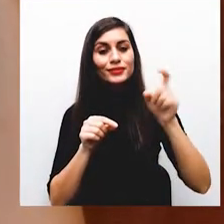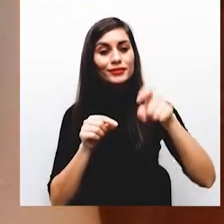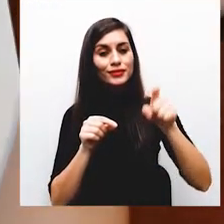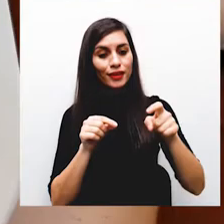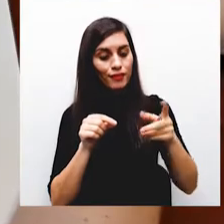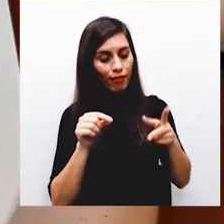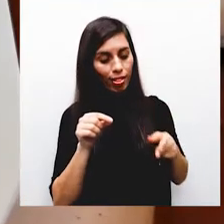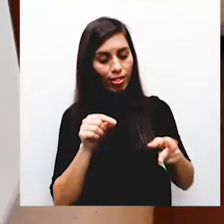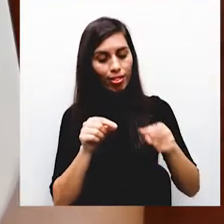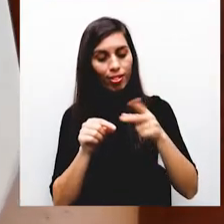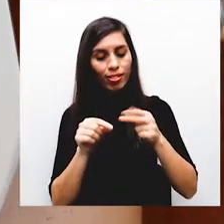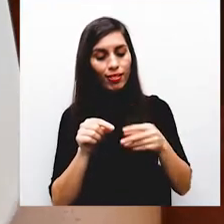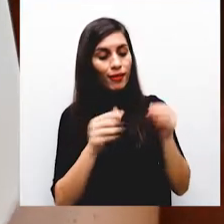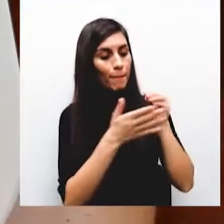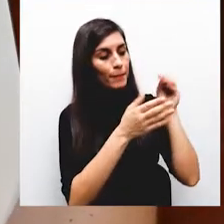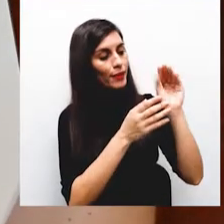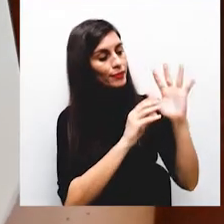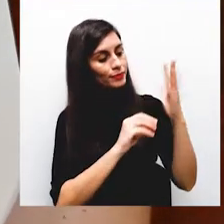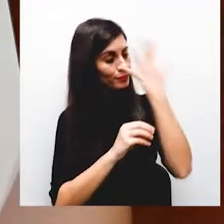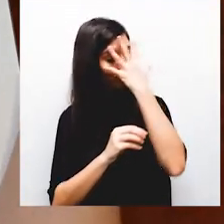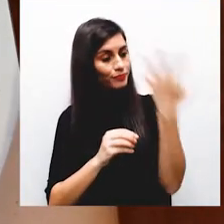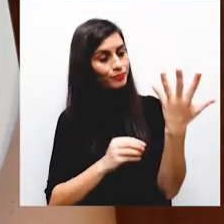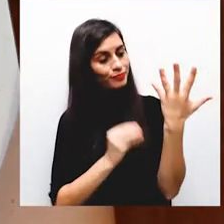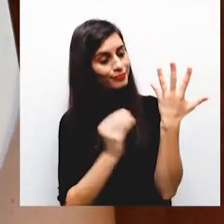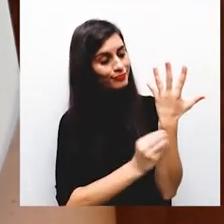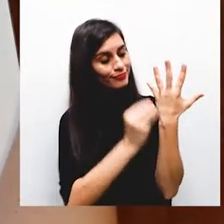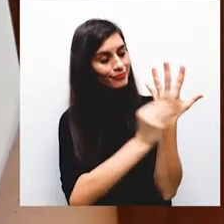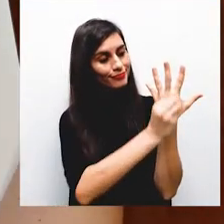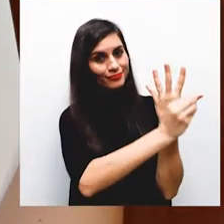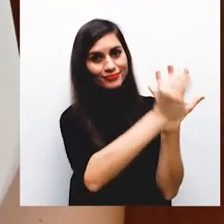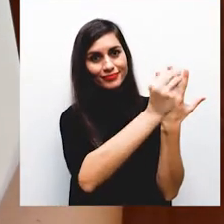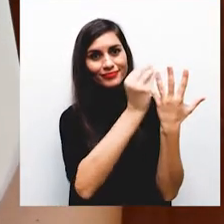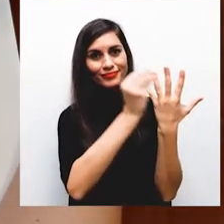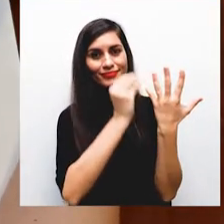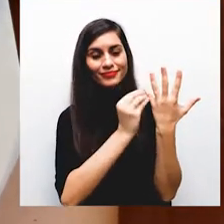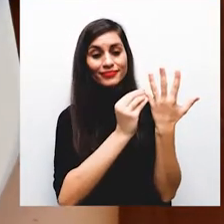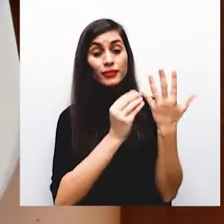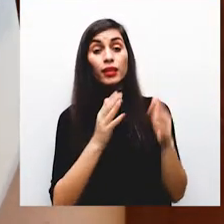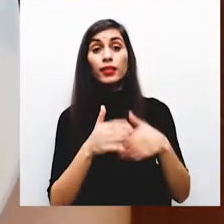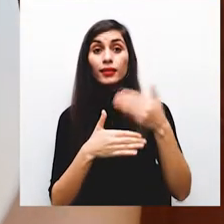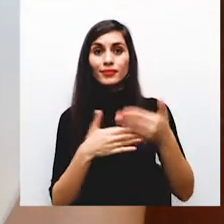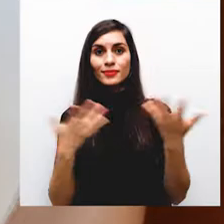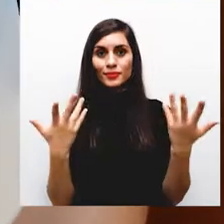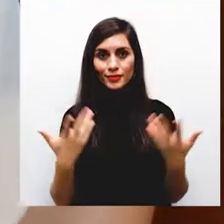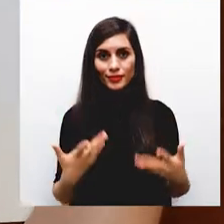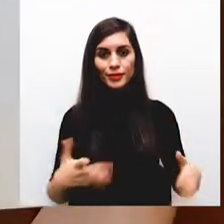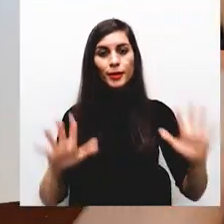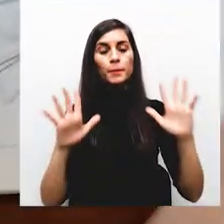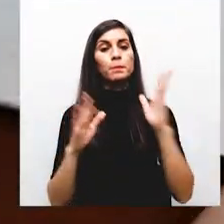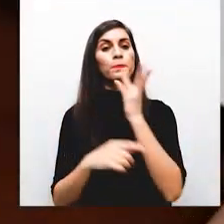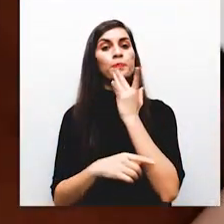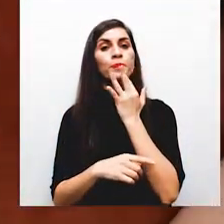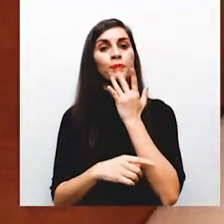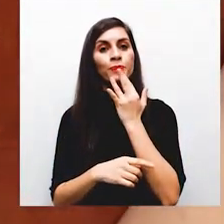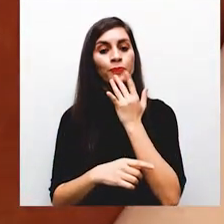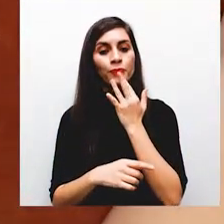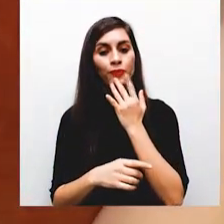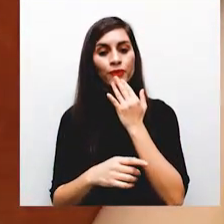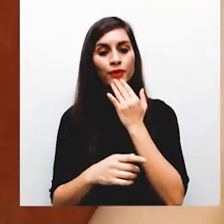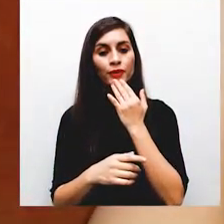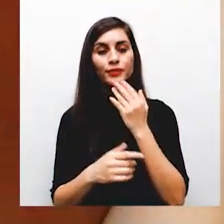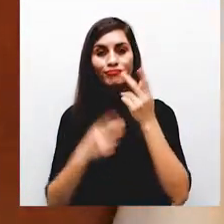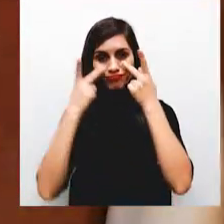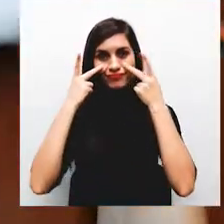implementar estos elementos dentro de su máscara. Luego de esto, vamos a colorear, solo para